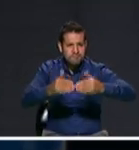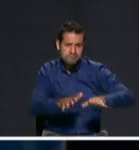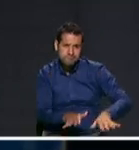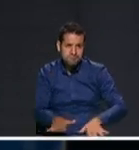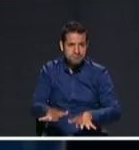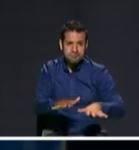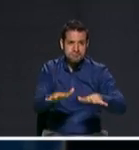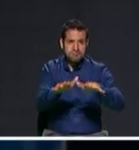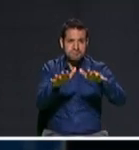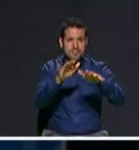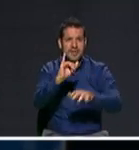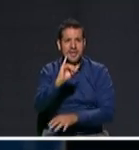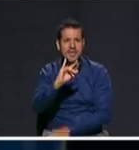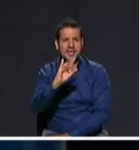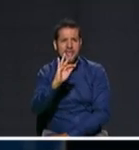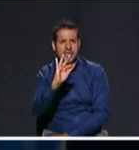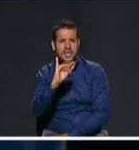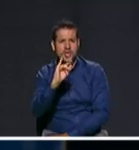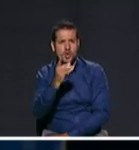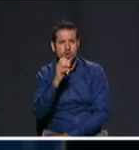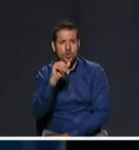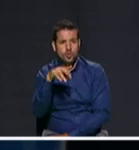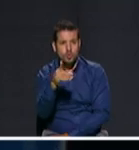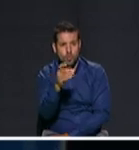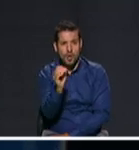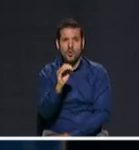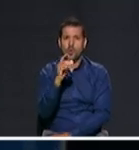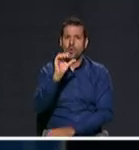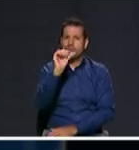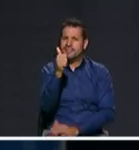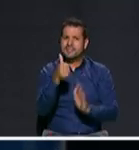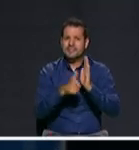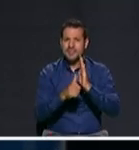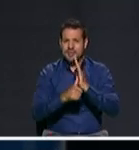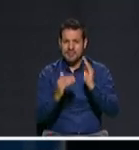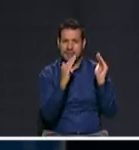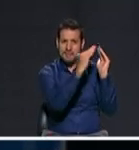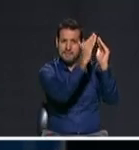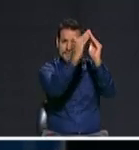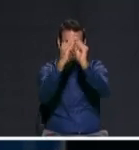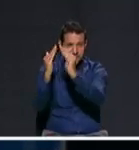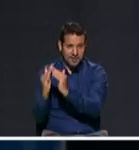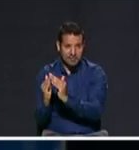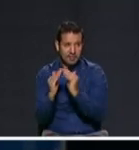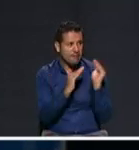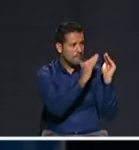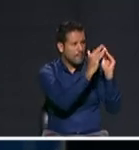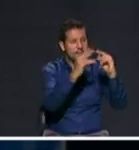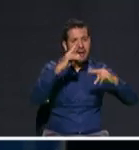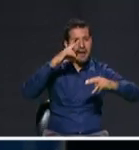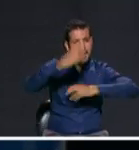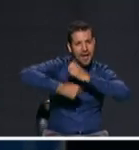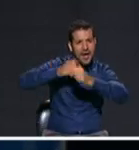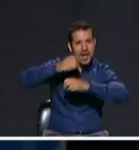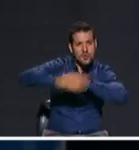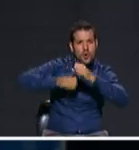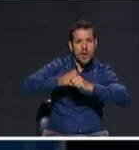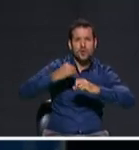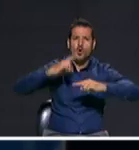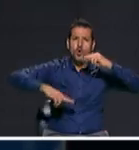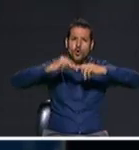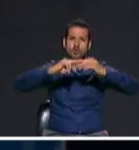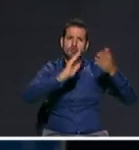importante la alcaldía nuestra tendremos 10.000 viviendas 3 ligera del 80 tendremos cada año construcción y mejoramiento